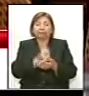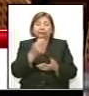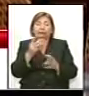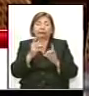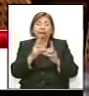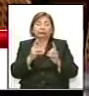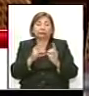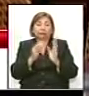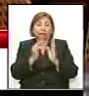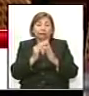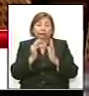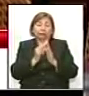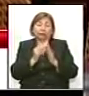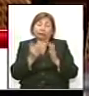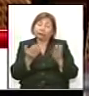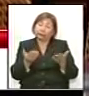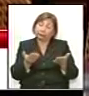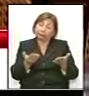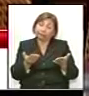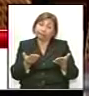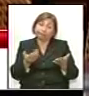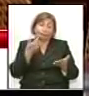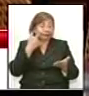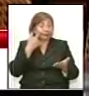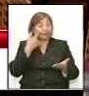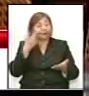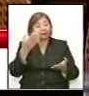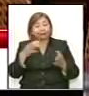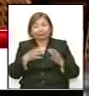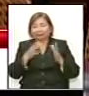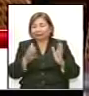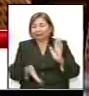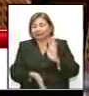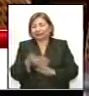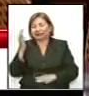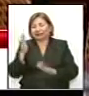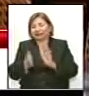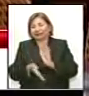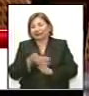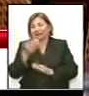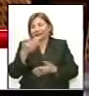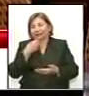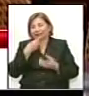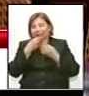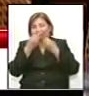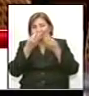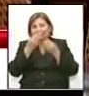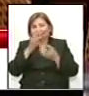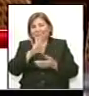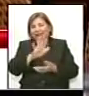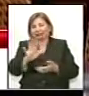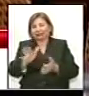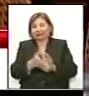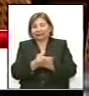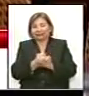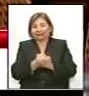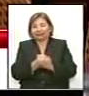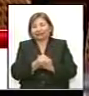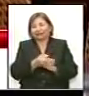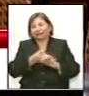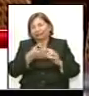domiciliaria. Entonces, señores congresistas, creo que ya se han ido todos. Bueno, transmitan a sus colegas este